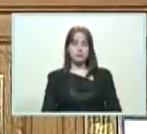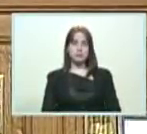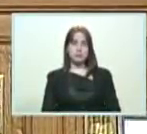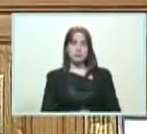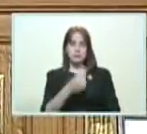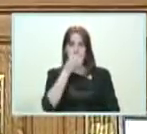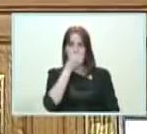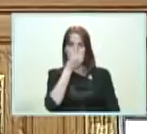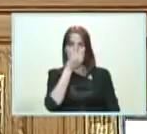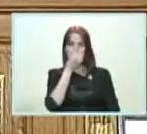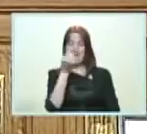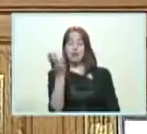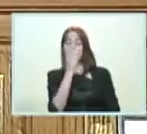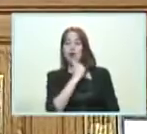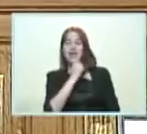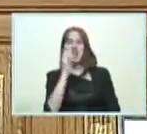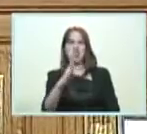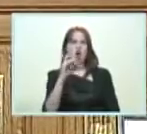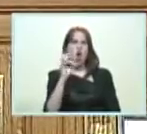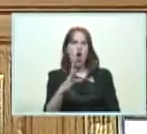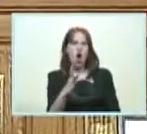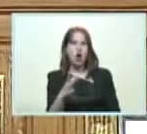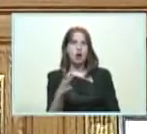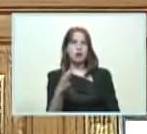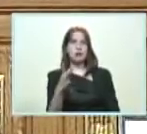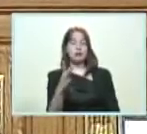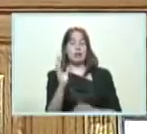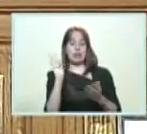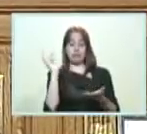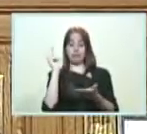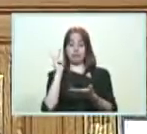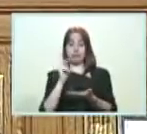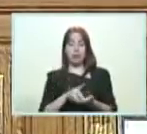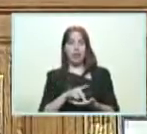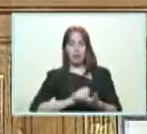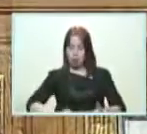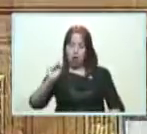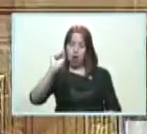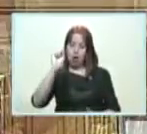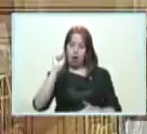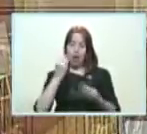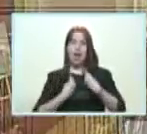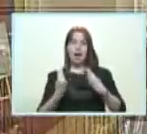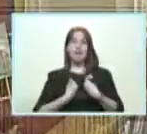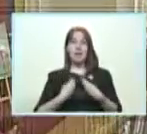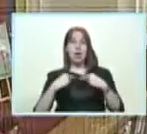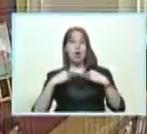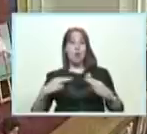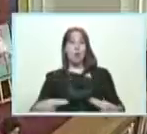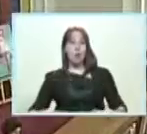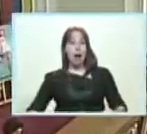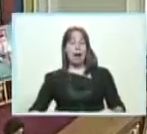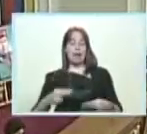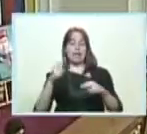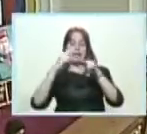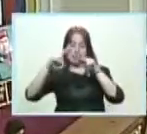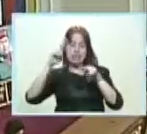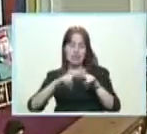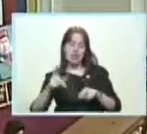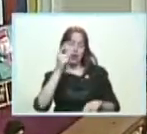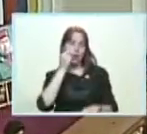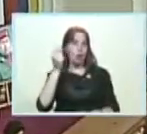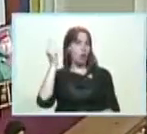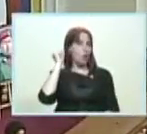de un parto sin dolor y la llegada a la vida humana del niño o la niña.